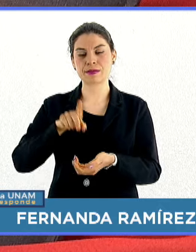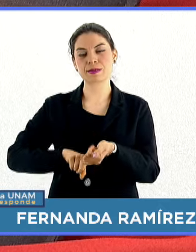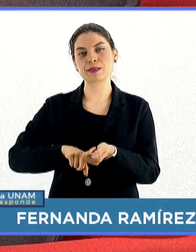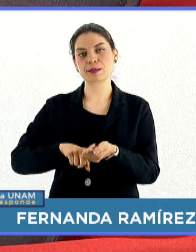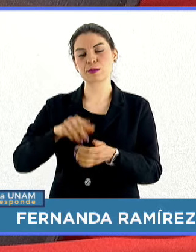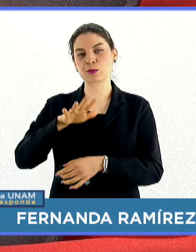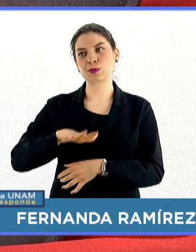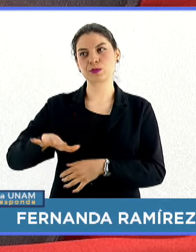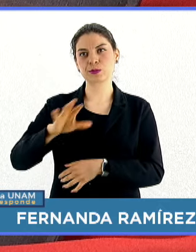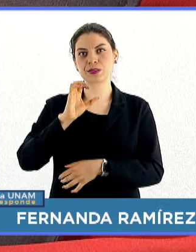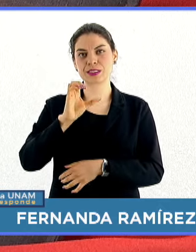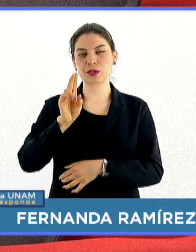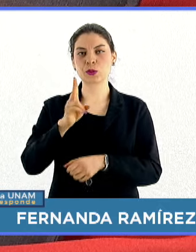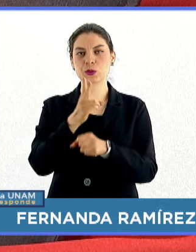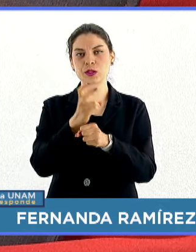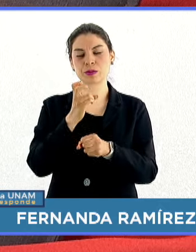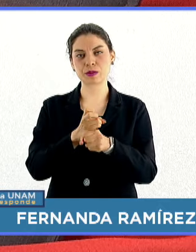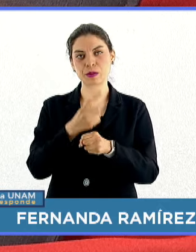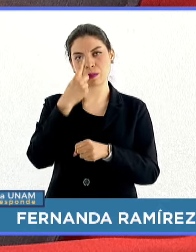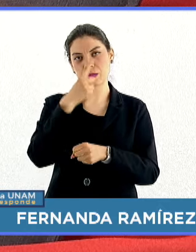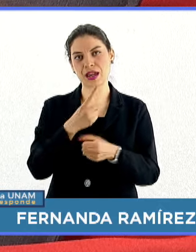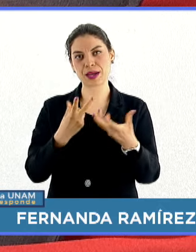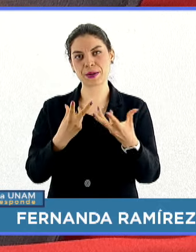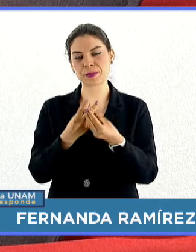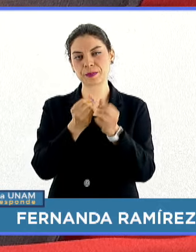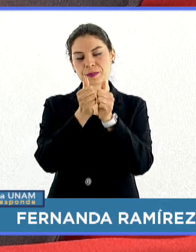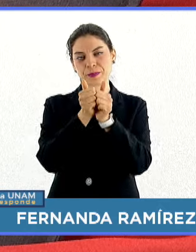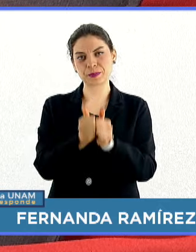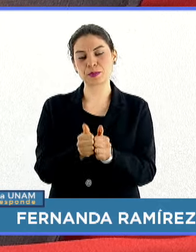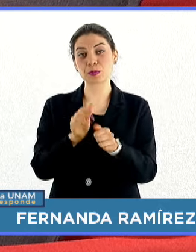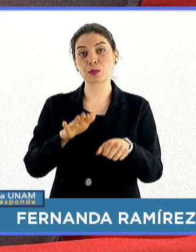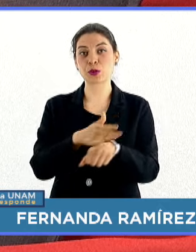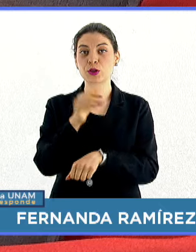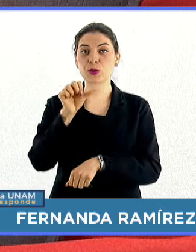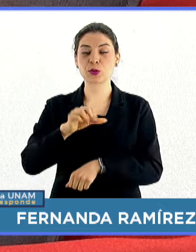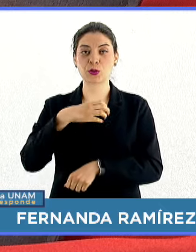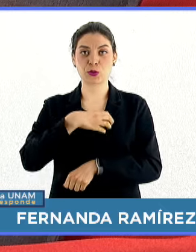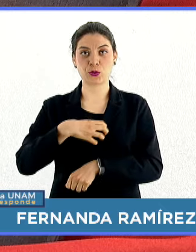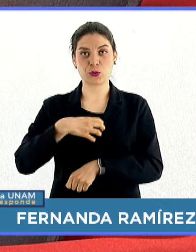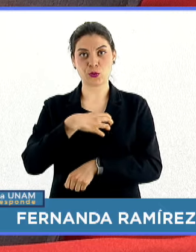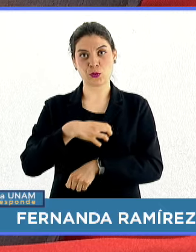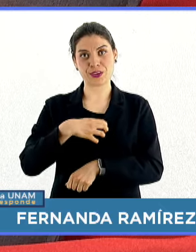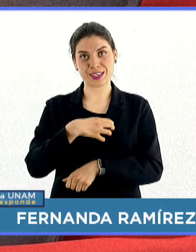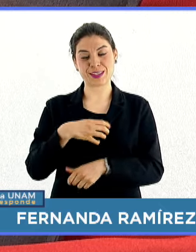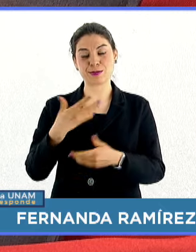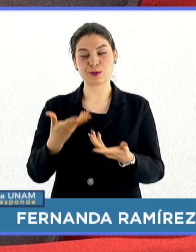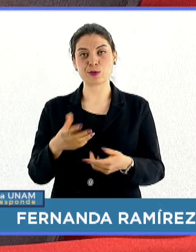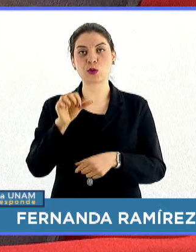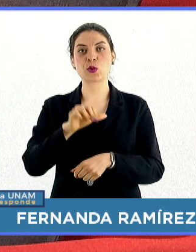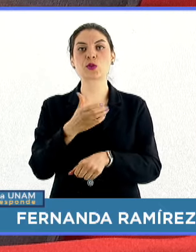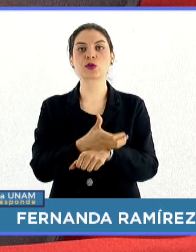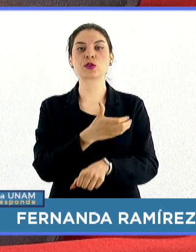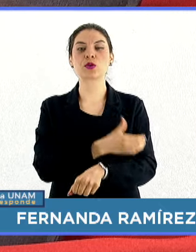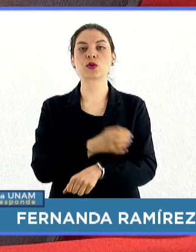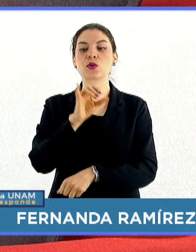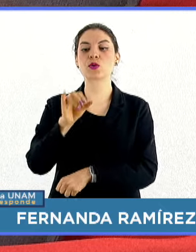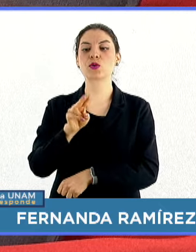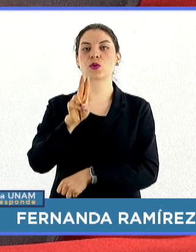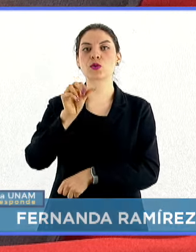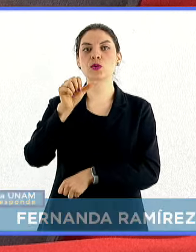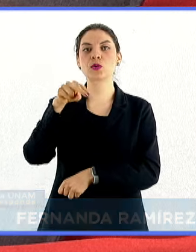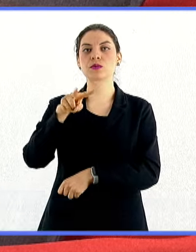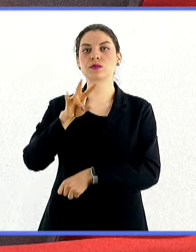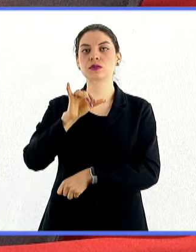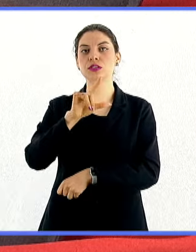Ciudad Universitaria, los invitamos a que se queden con nosotros porque hoy estamos muy contentos de manteles largos. Nos acompaña Juan Villoro para hablar